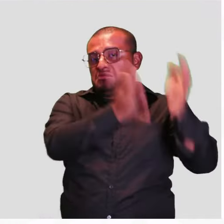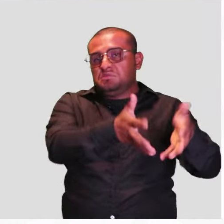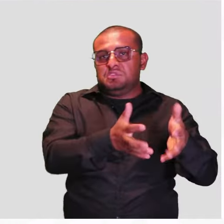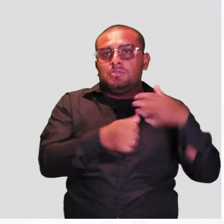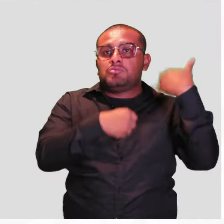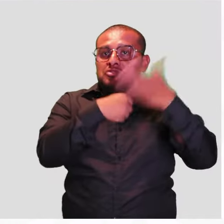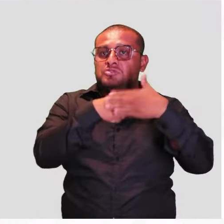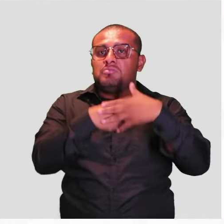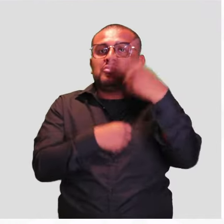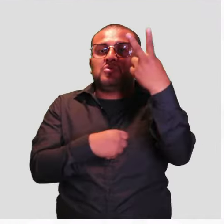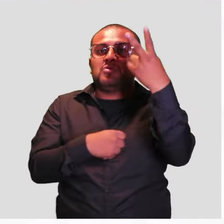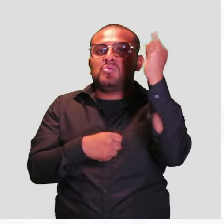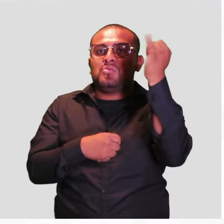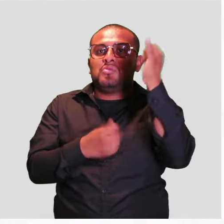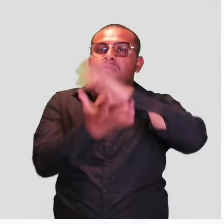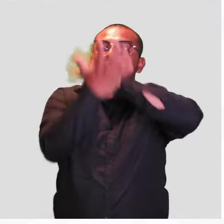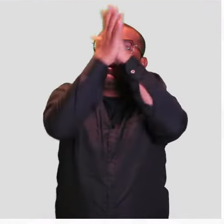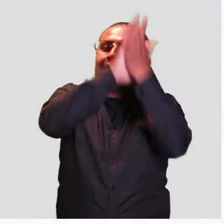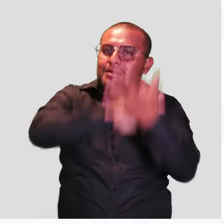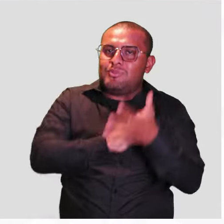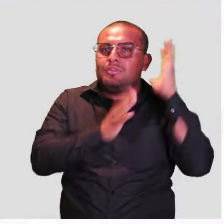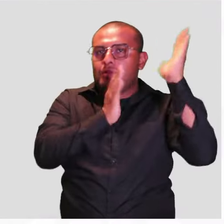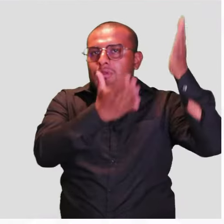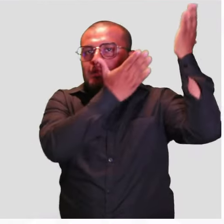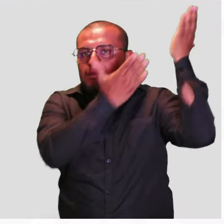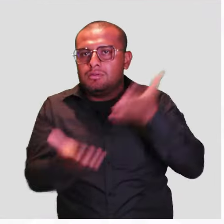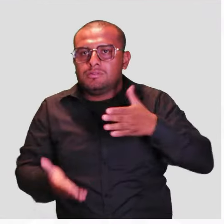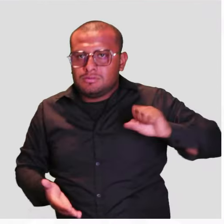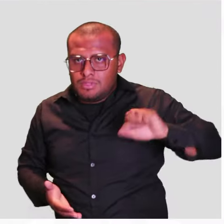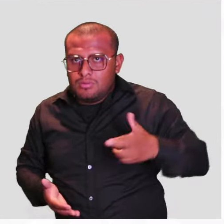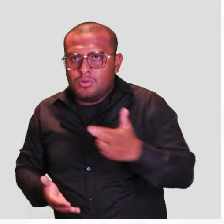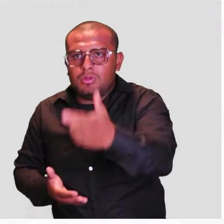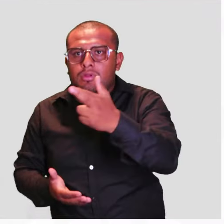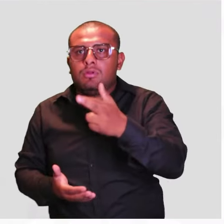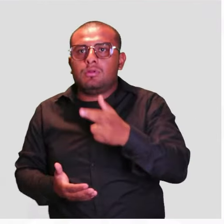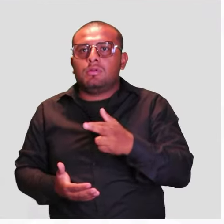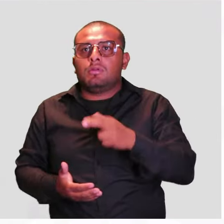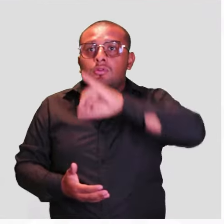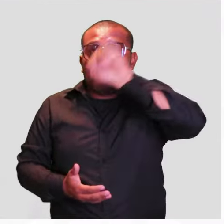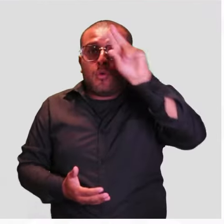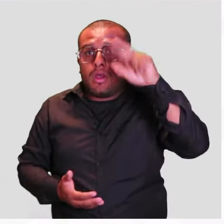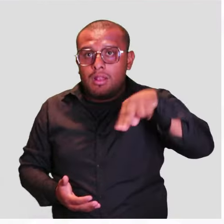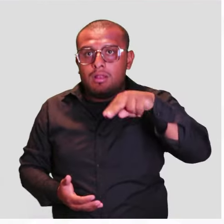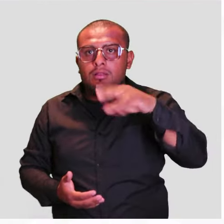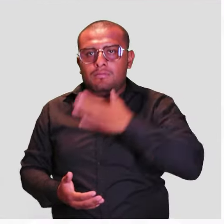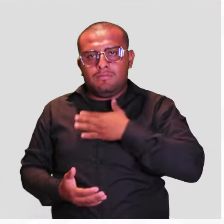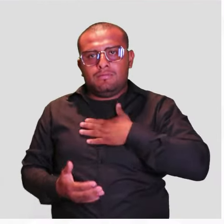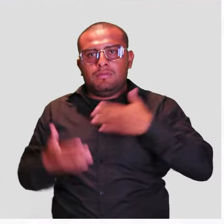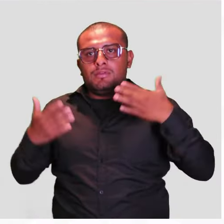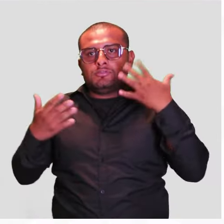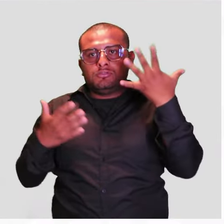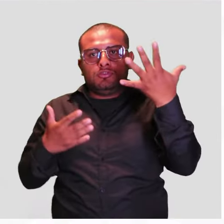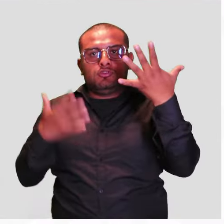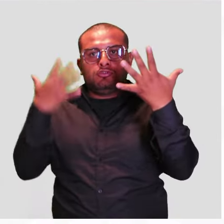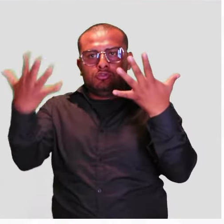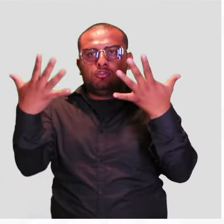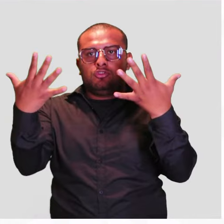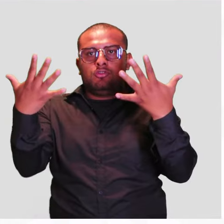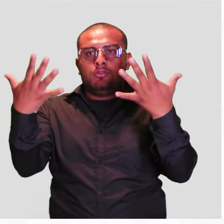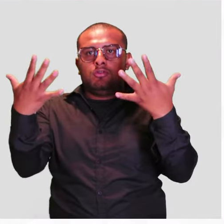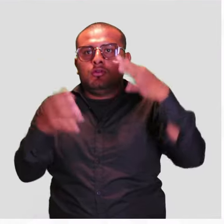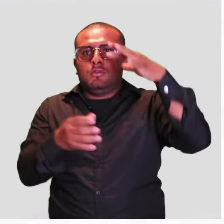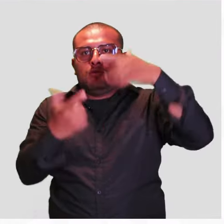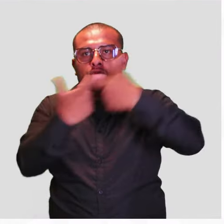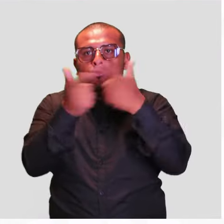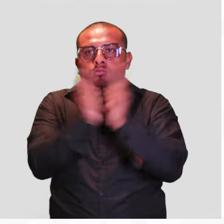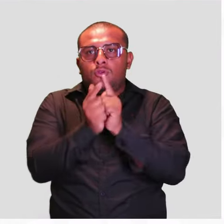la transformación llegó a San Juan del Río con Juan Alvarado y 5 de 5, porque Morena, llegó la transformación